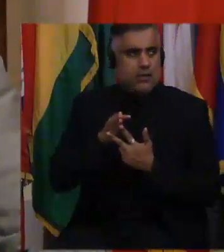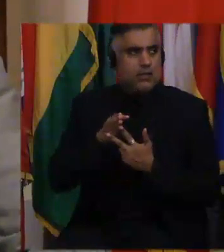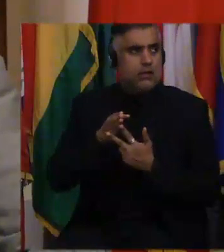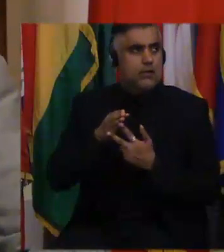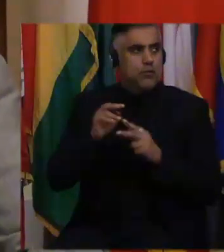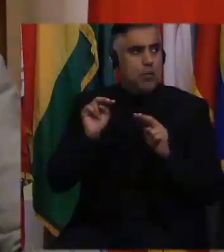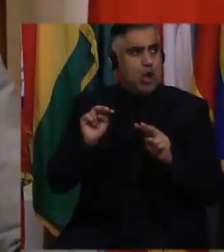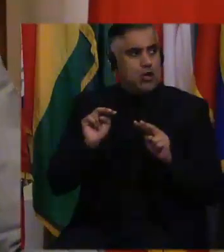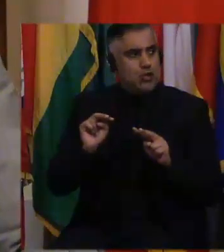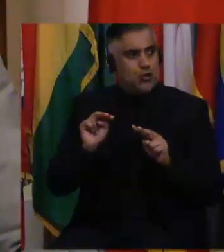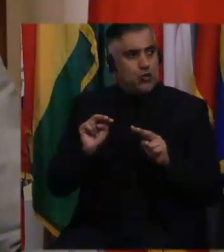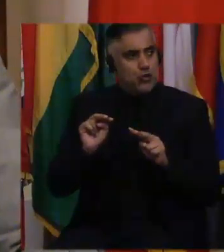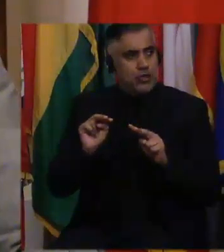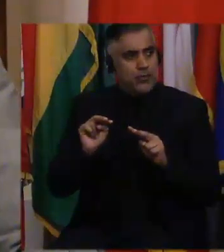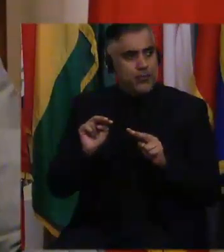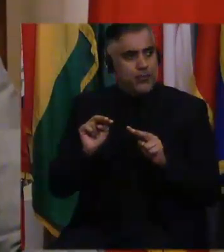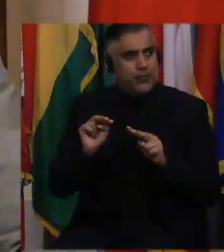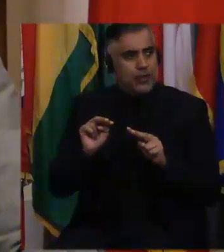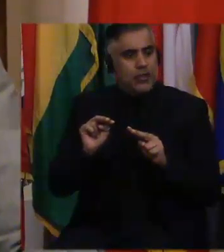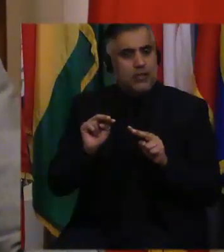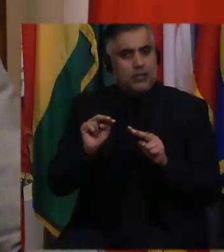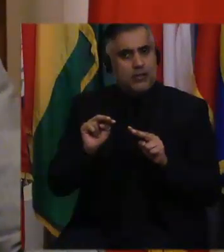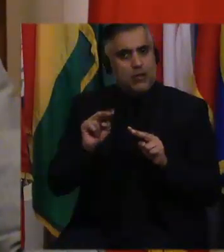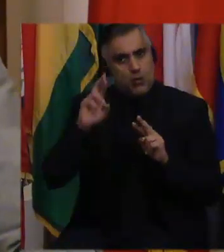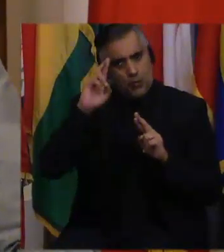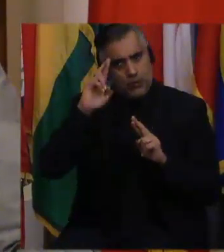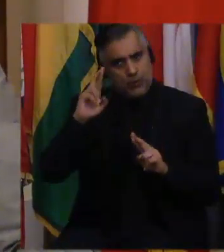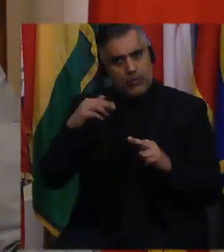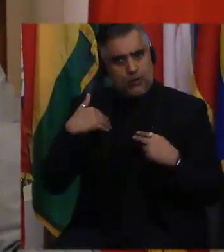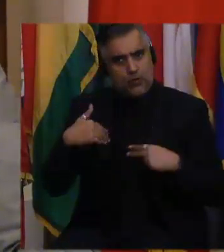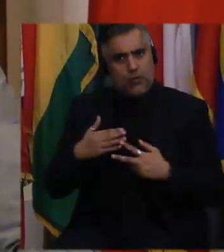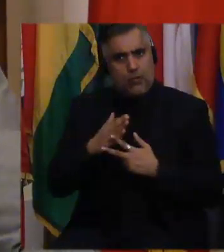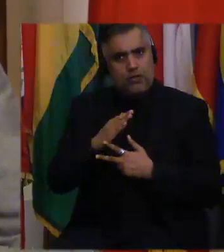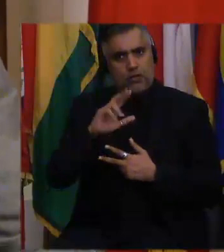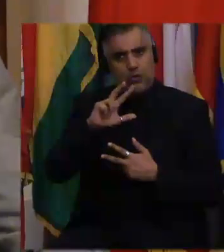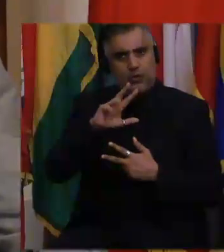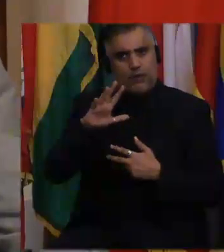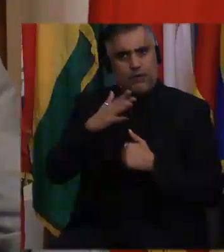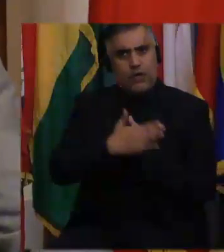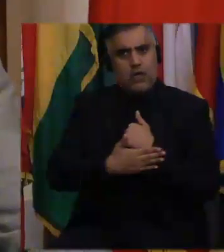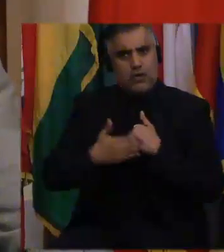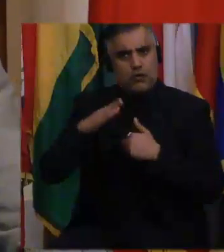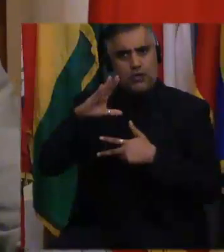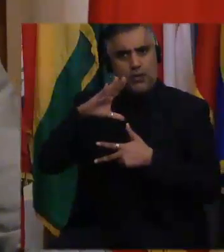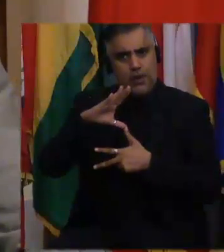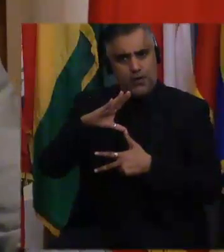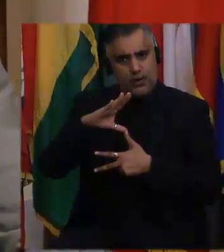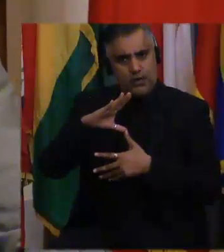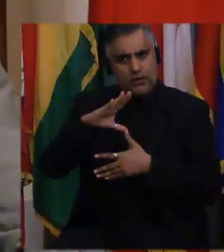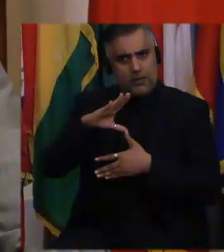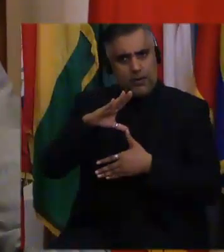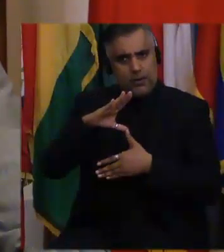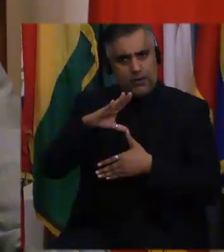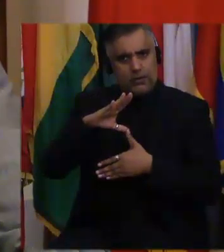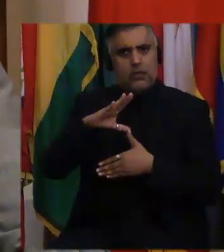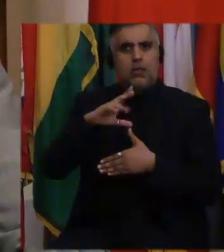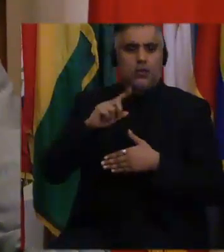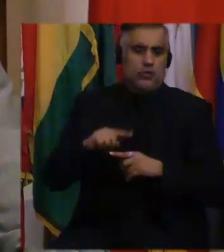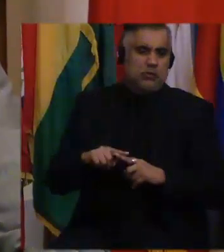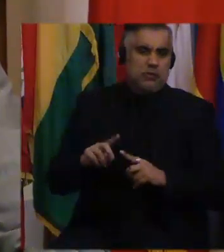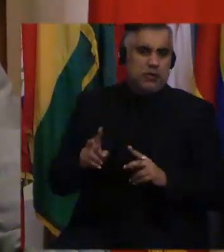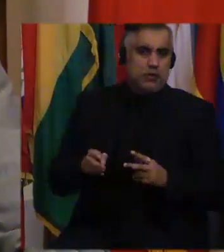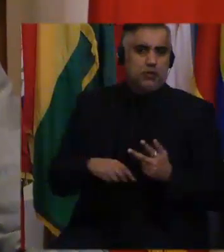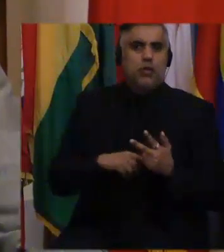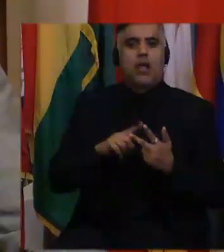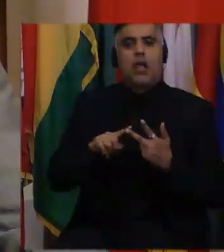los derechos humanos en los 35 países de las Américas, en distintos temas, y también tenemos el